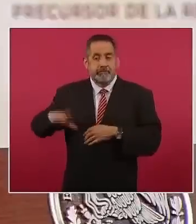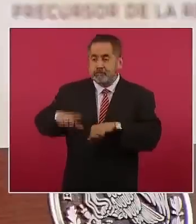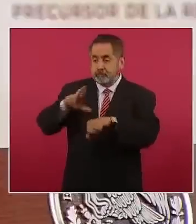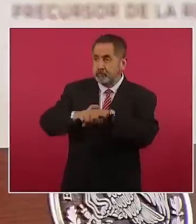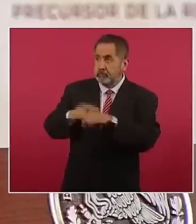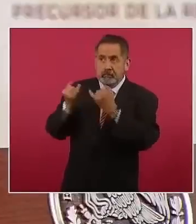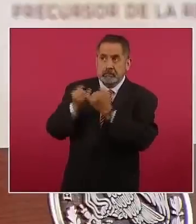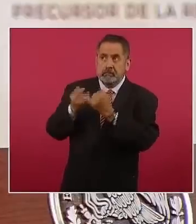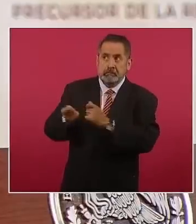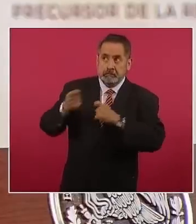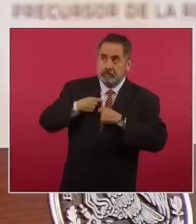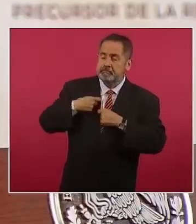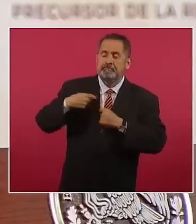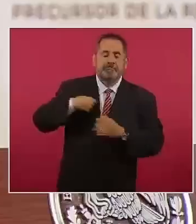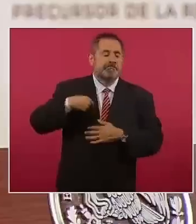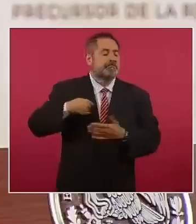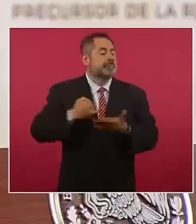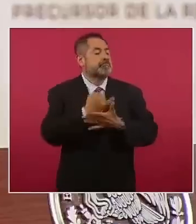Ellos dejan.